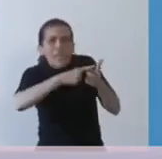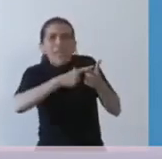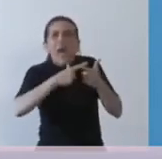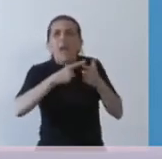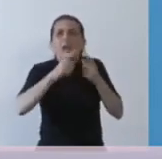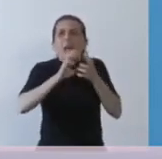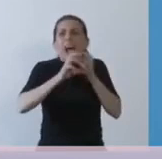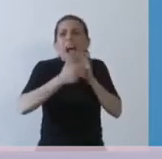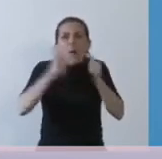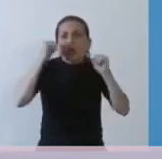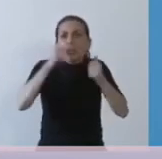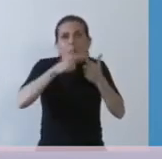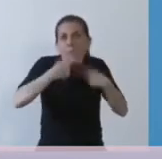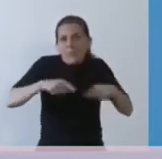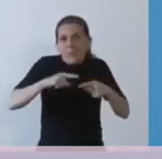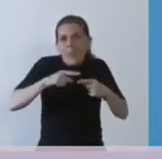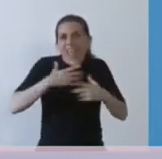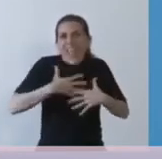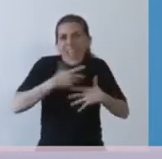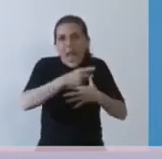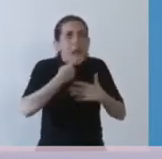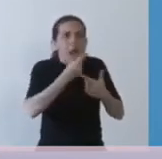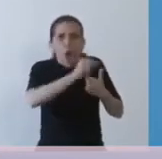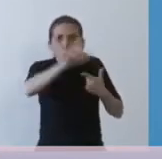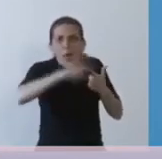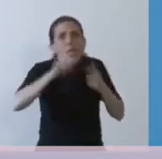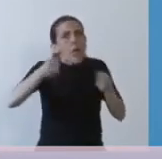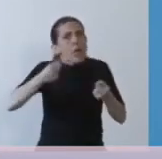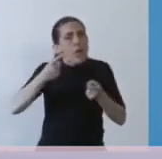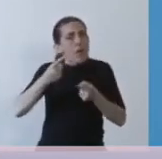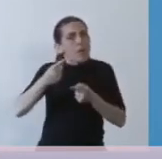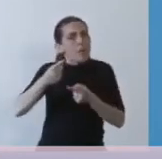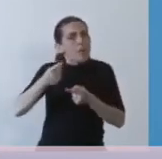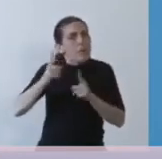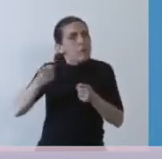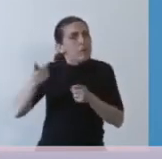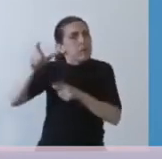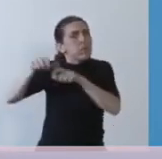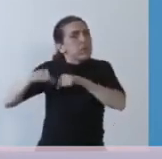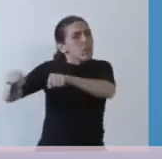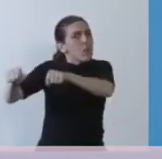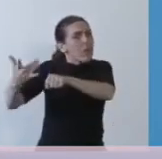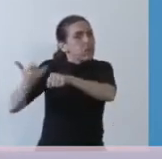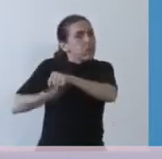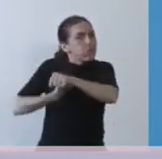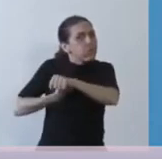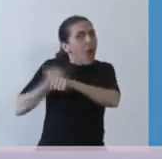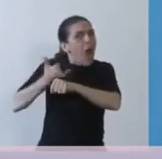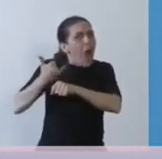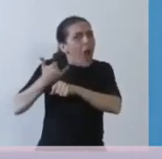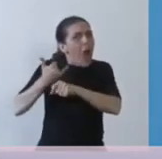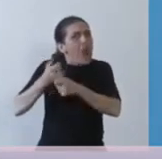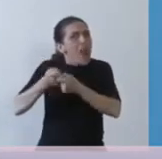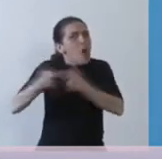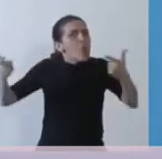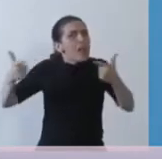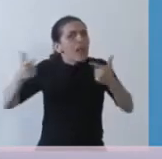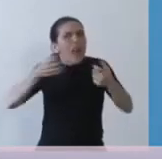otros hemos visto supermercados que nos han informado aumentos de las ventas de un